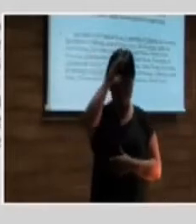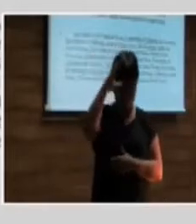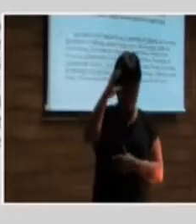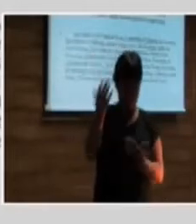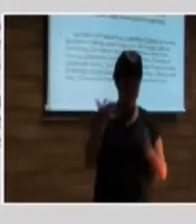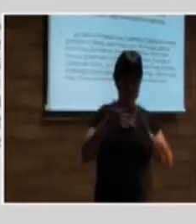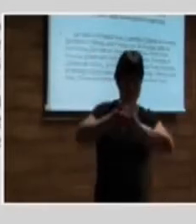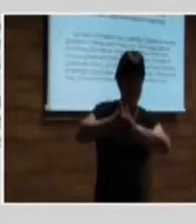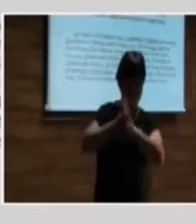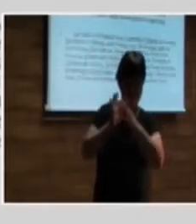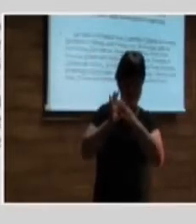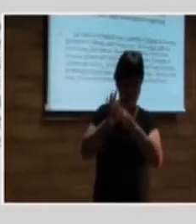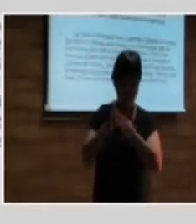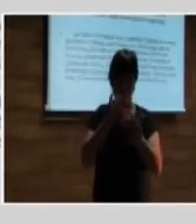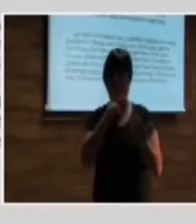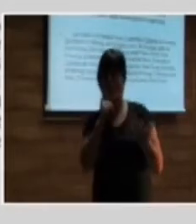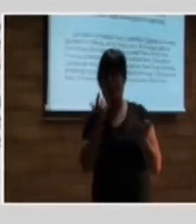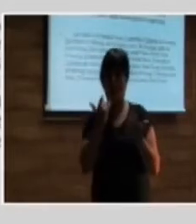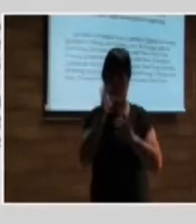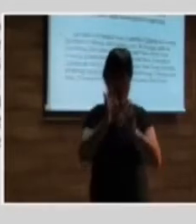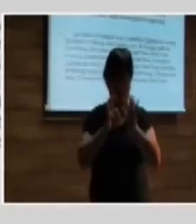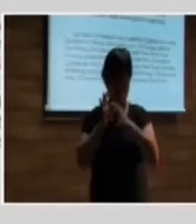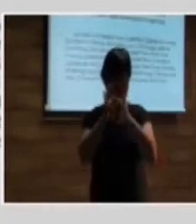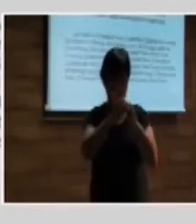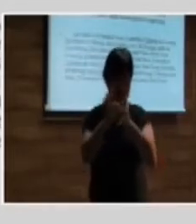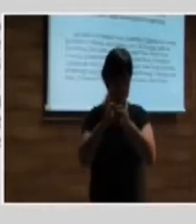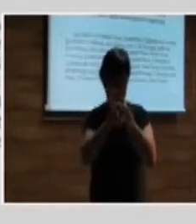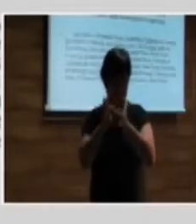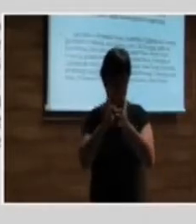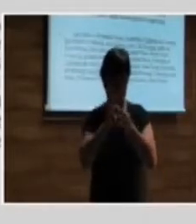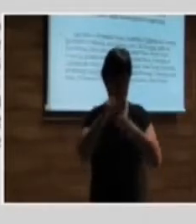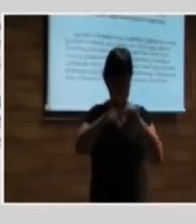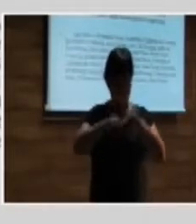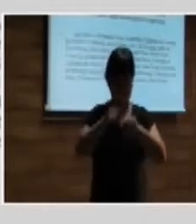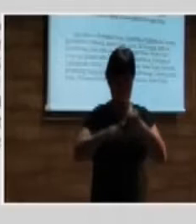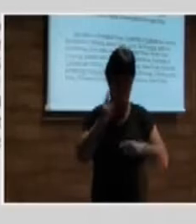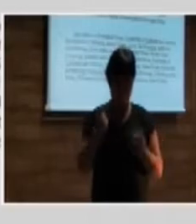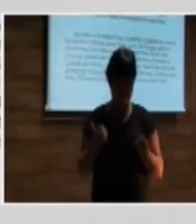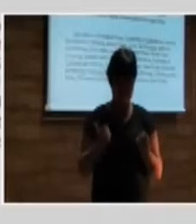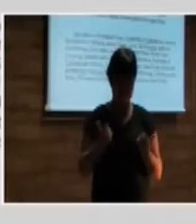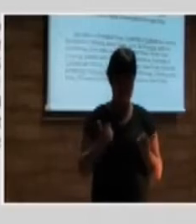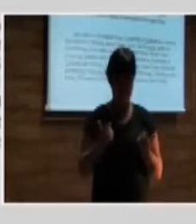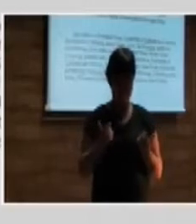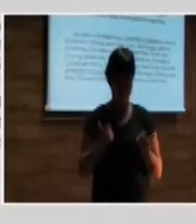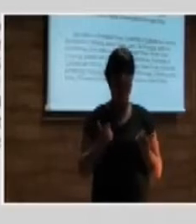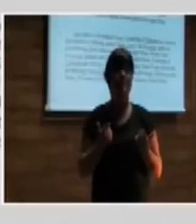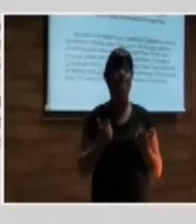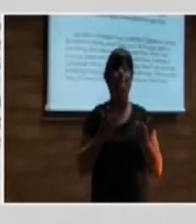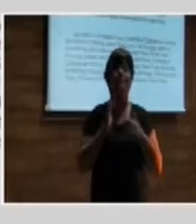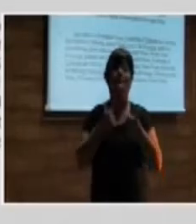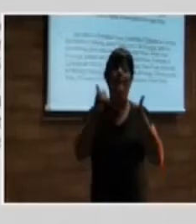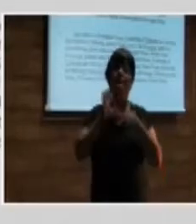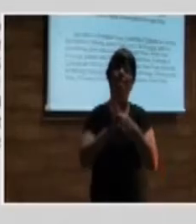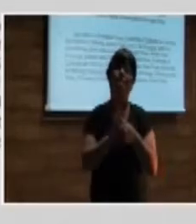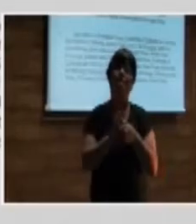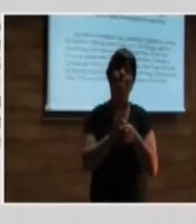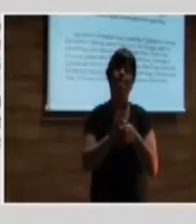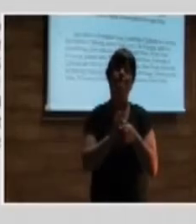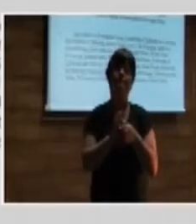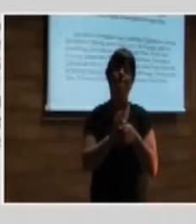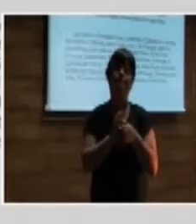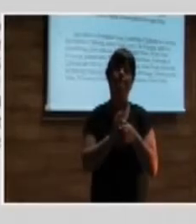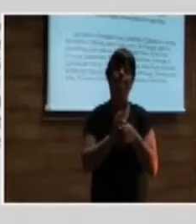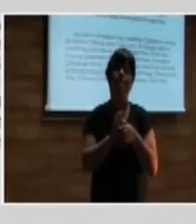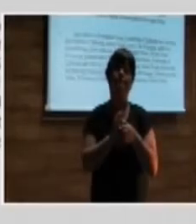implica cuánto hay de cognición en un momento dado, es un término estático. El término resiliencia tiene que ver con el término de